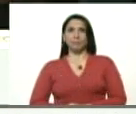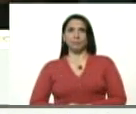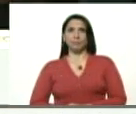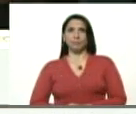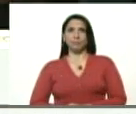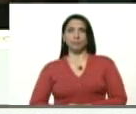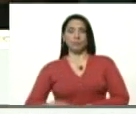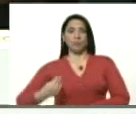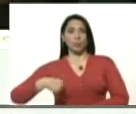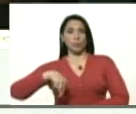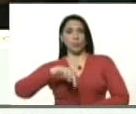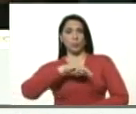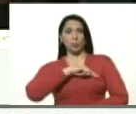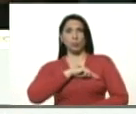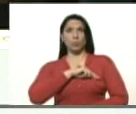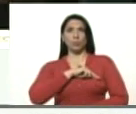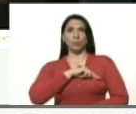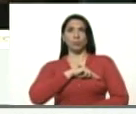Nuestro